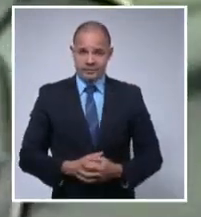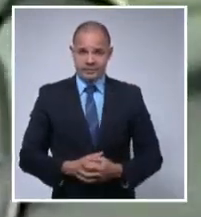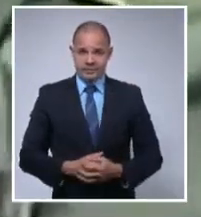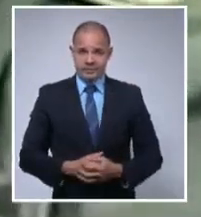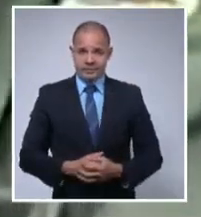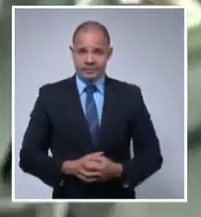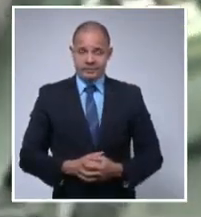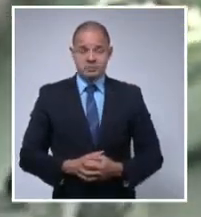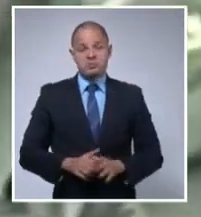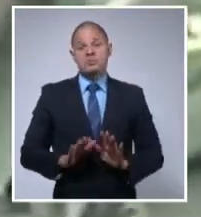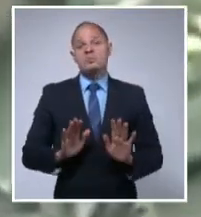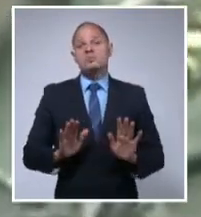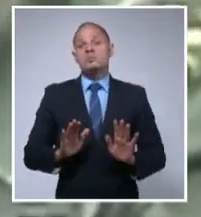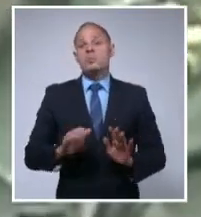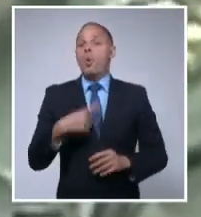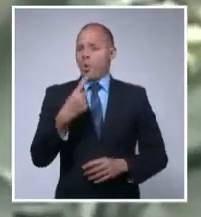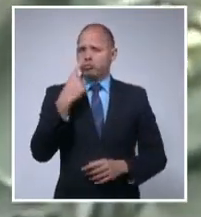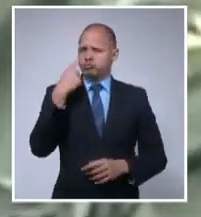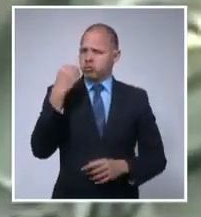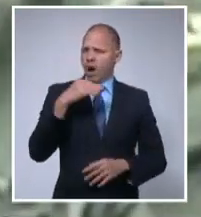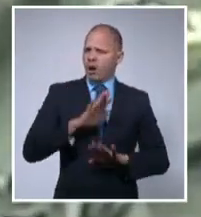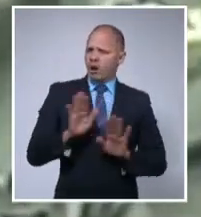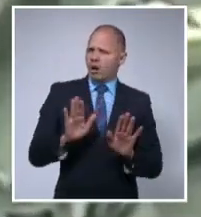Y usaremos, como siempre,